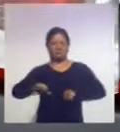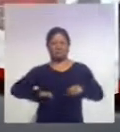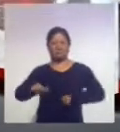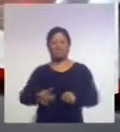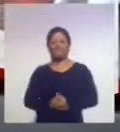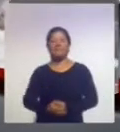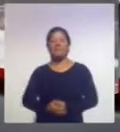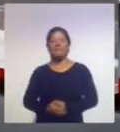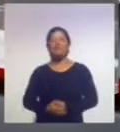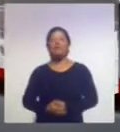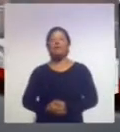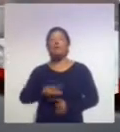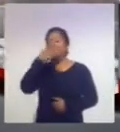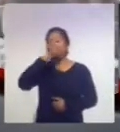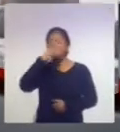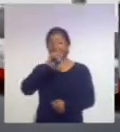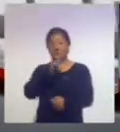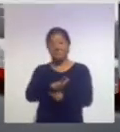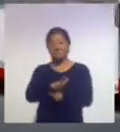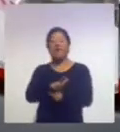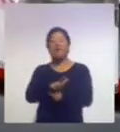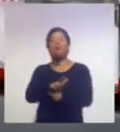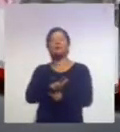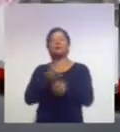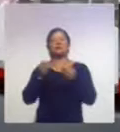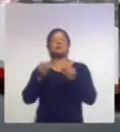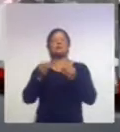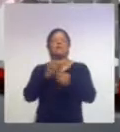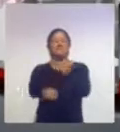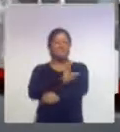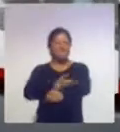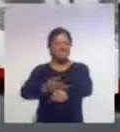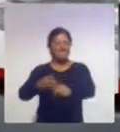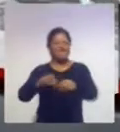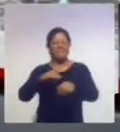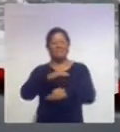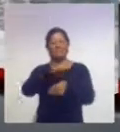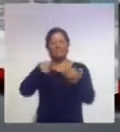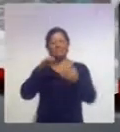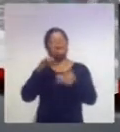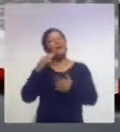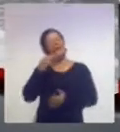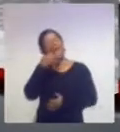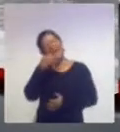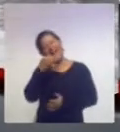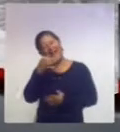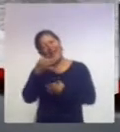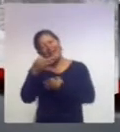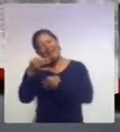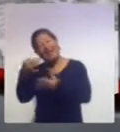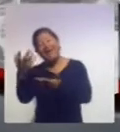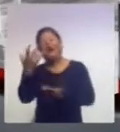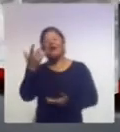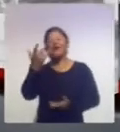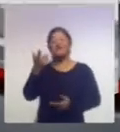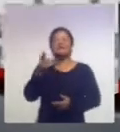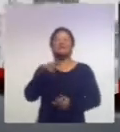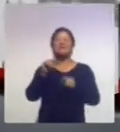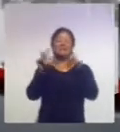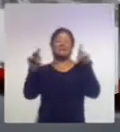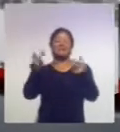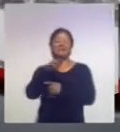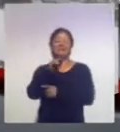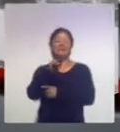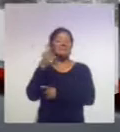Y con un festival artístico, decenas de familias disfrutaron de la celebración del aniversario de Tlaxcala Televisión y